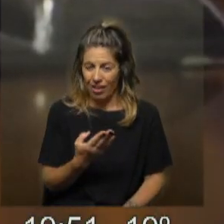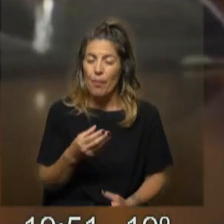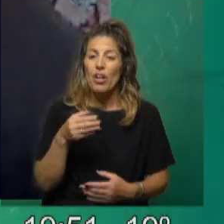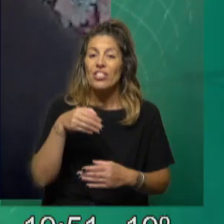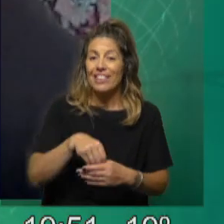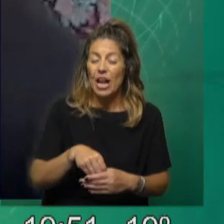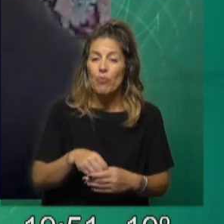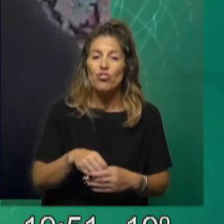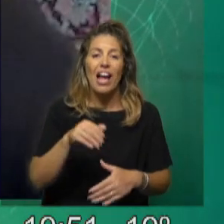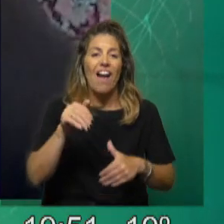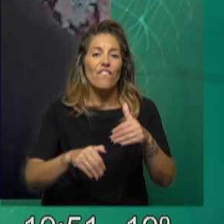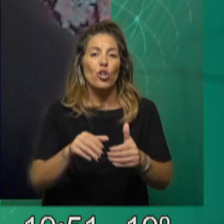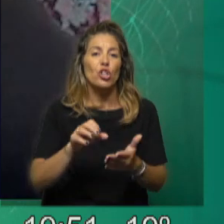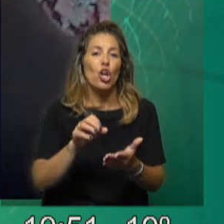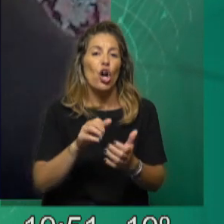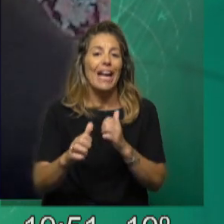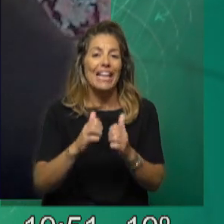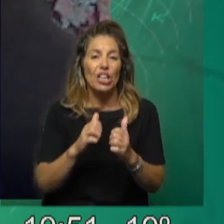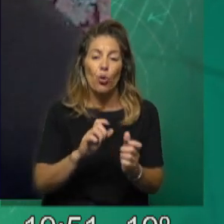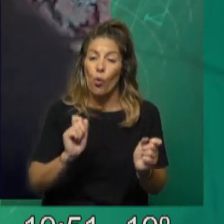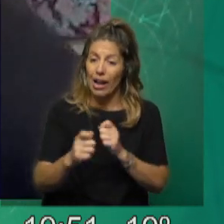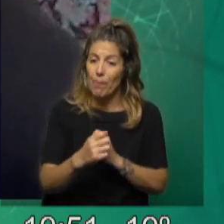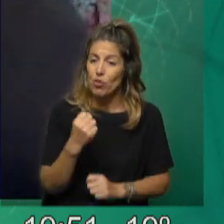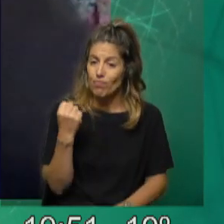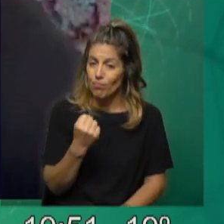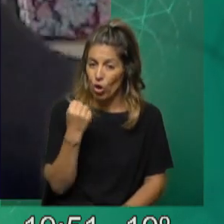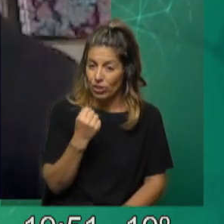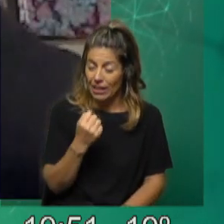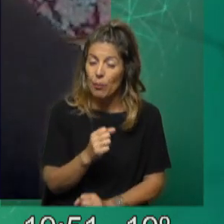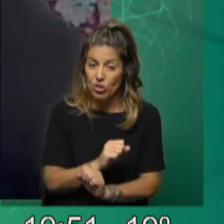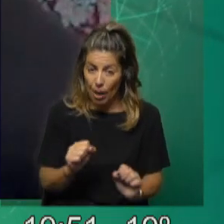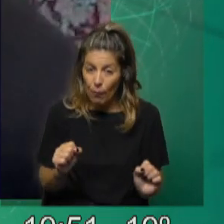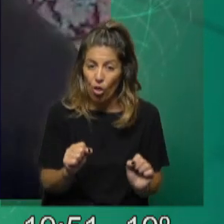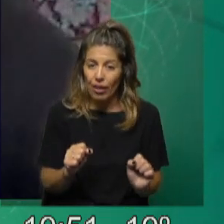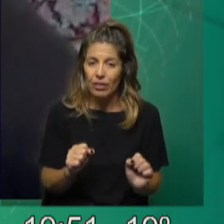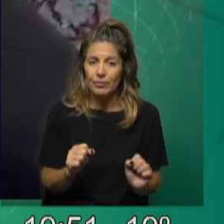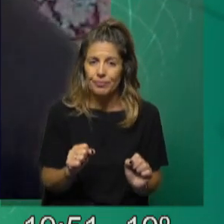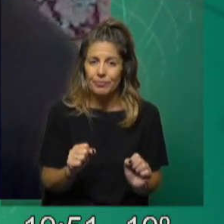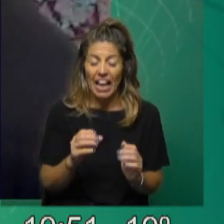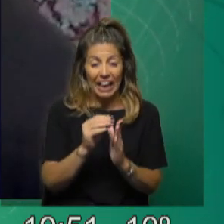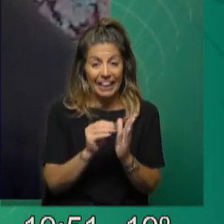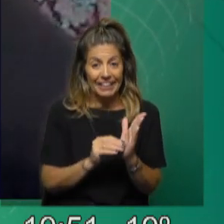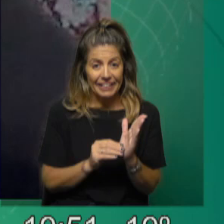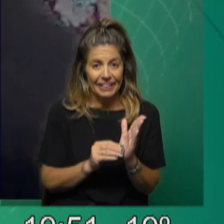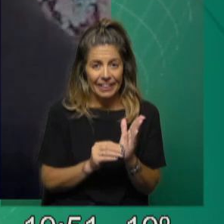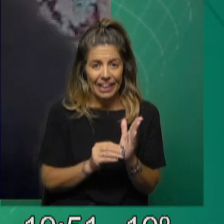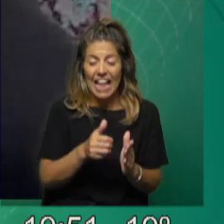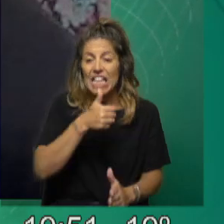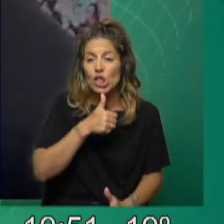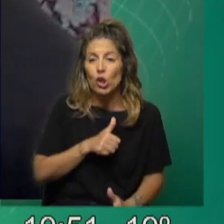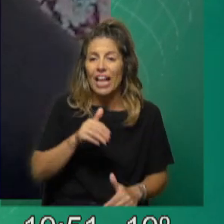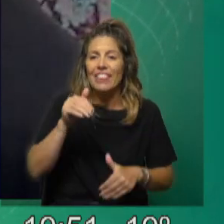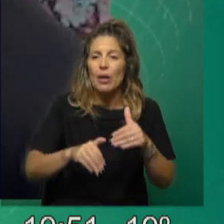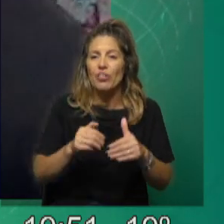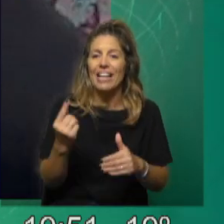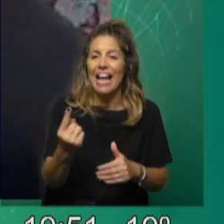voto electrónico, si se pone en práctica, vamos a tener un cambio muy fuerte, porque vamos a poder registrar el historial de votaciones de